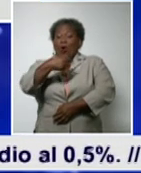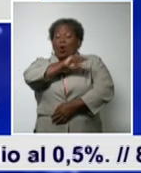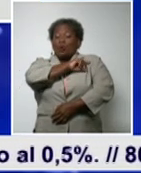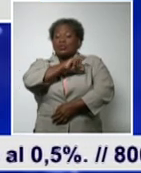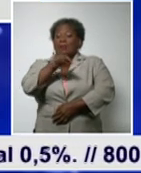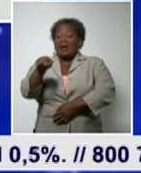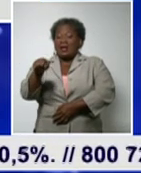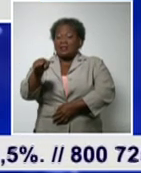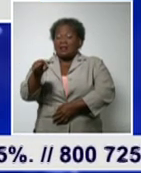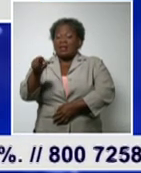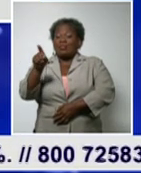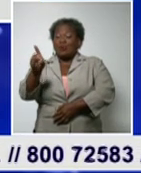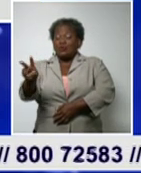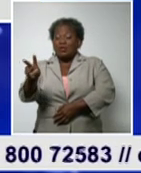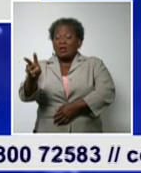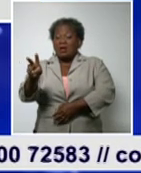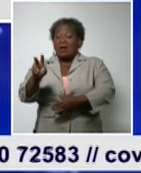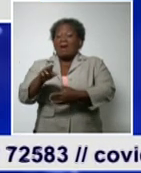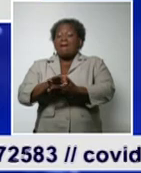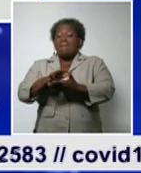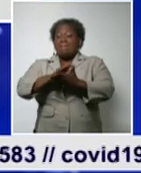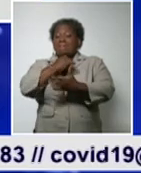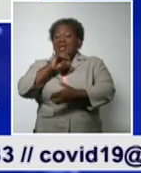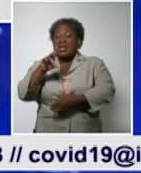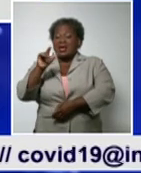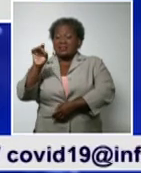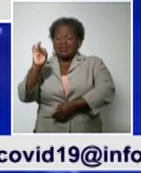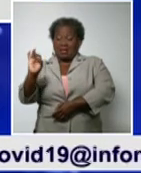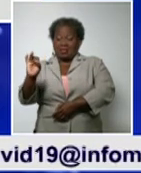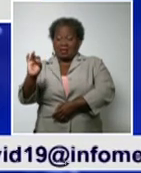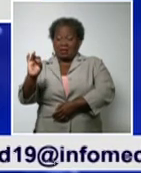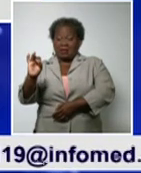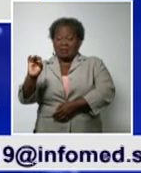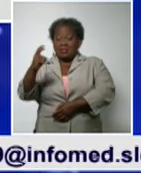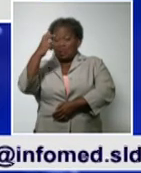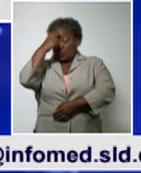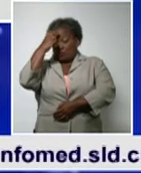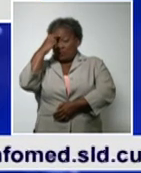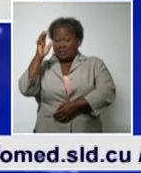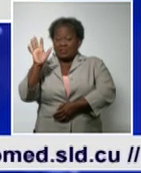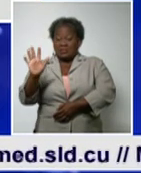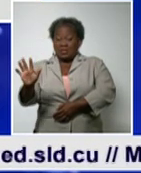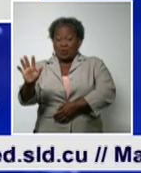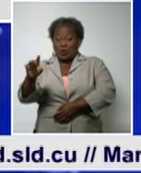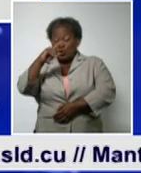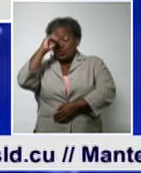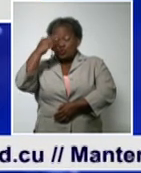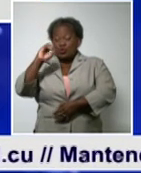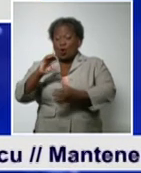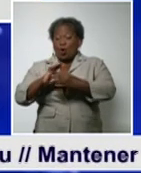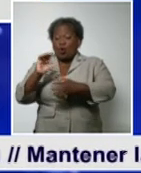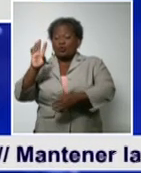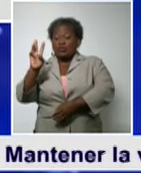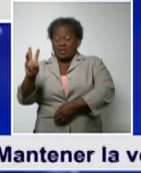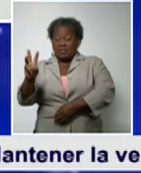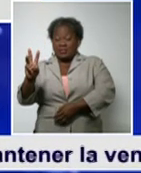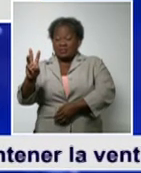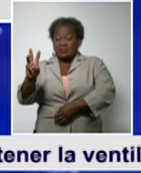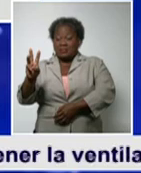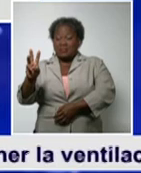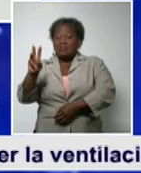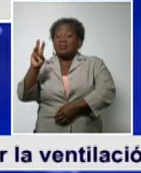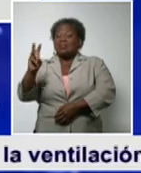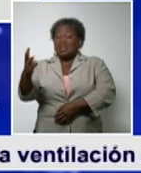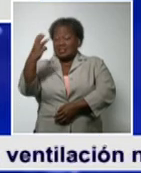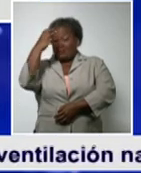7. Segundo Frente con 5. Guamá 4, Songolamaya 3 y el municipio Tercer